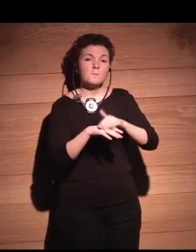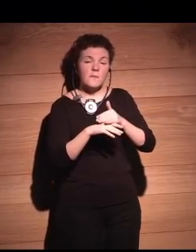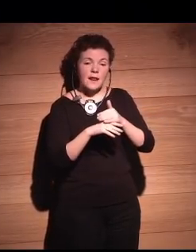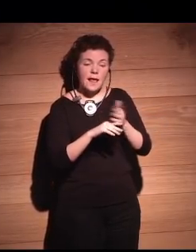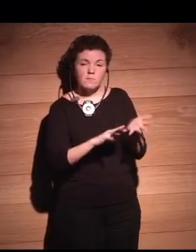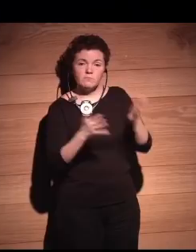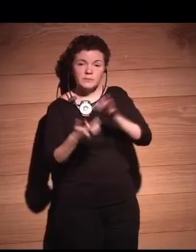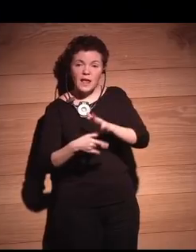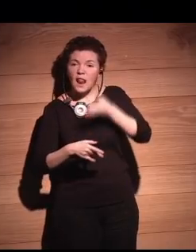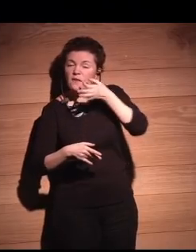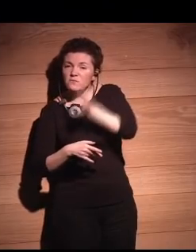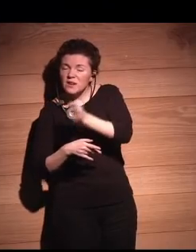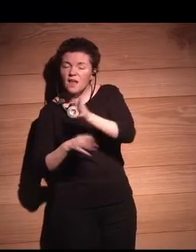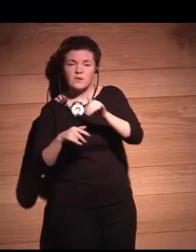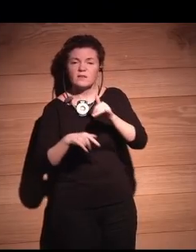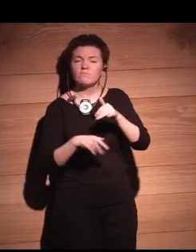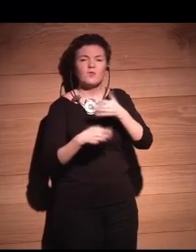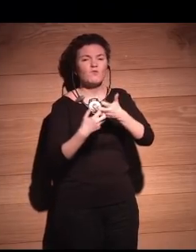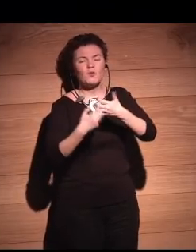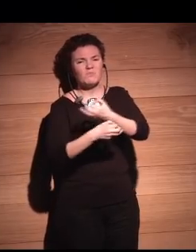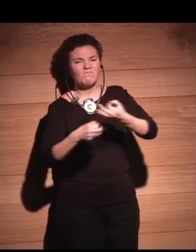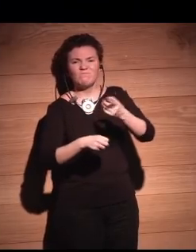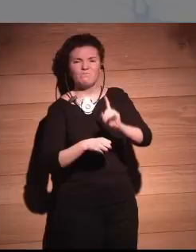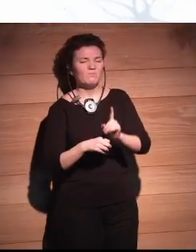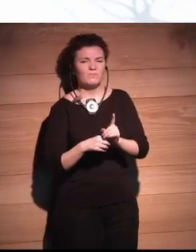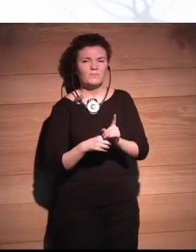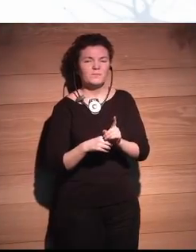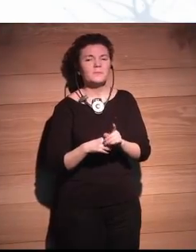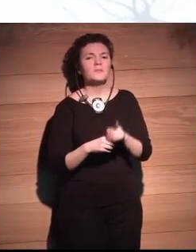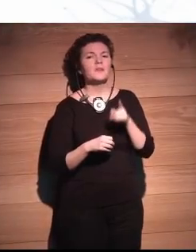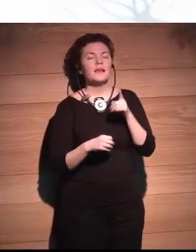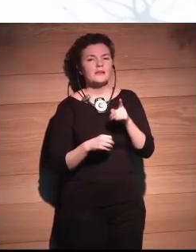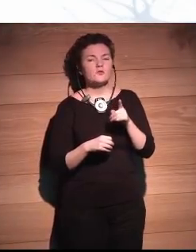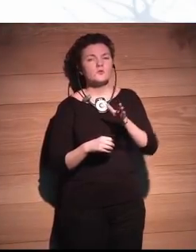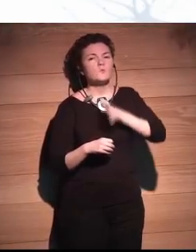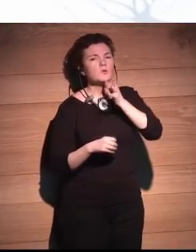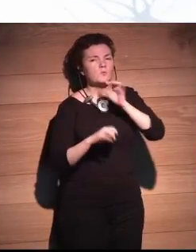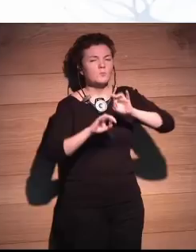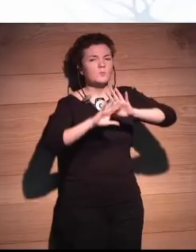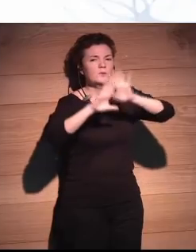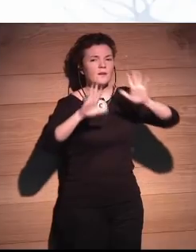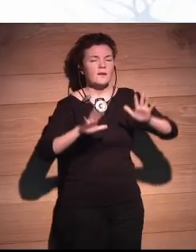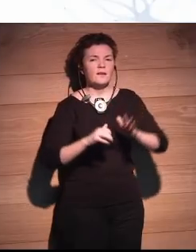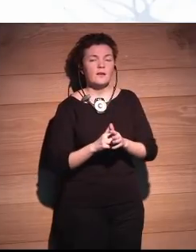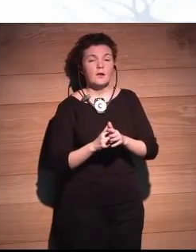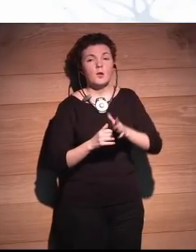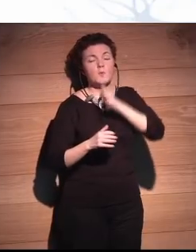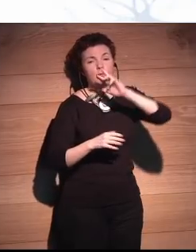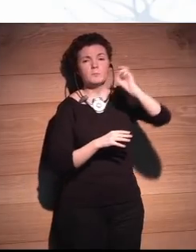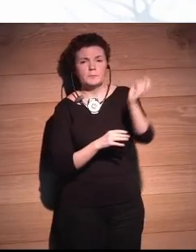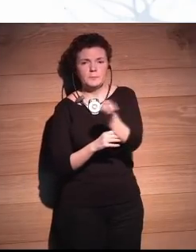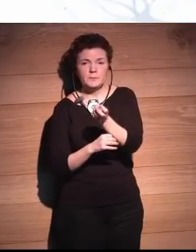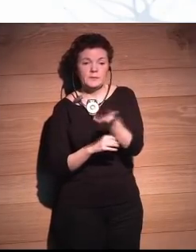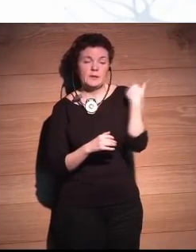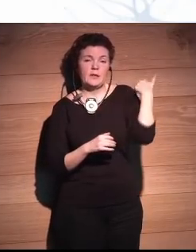a la clínica no han funcionado. Y esto tiene una razón muy clara, o varias.